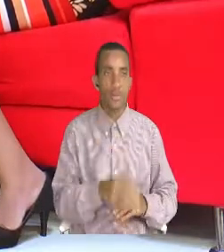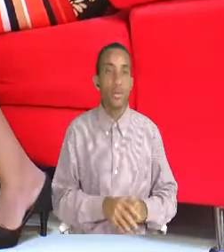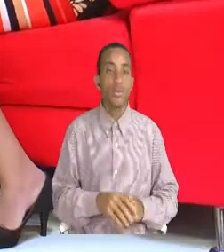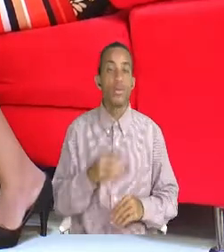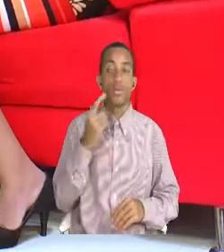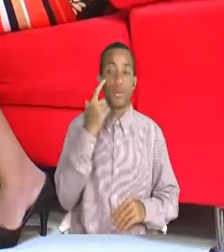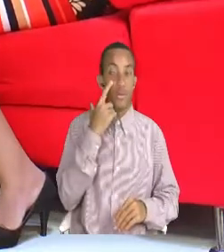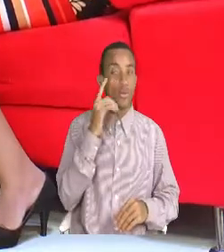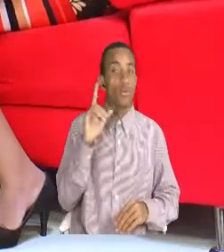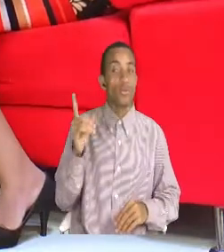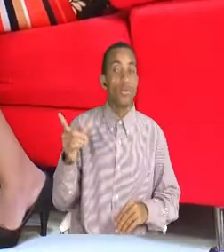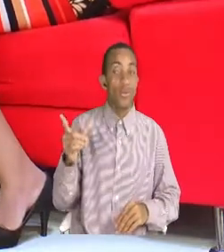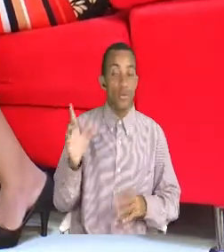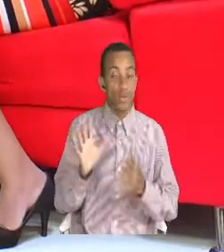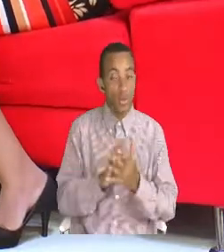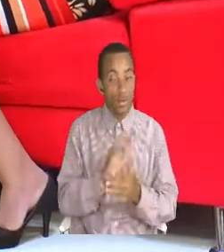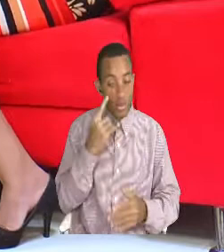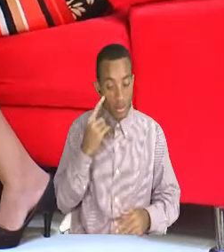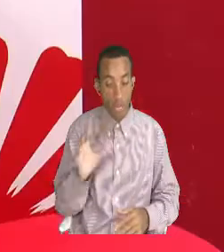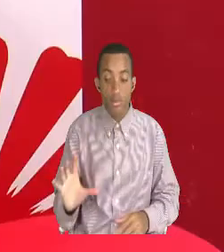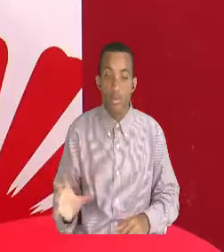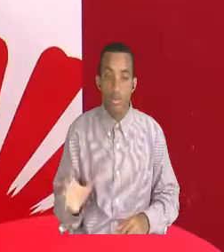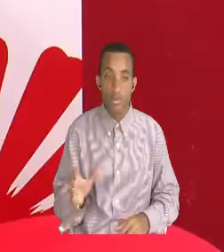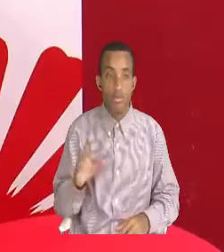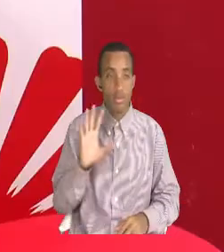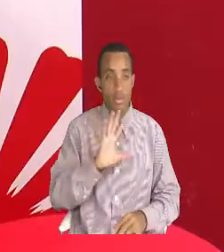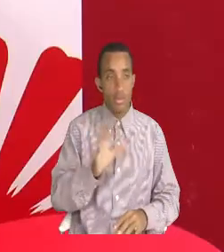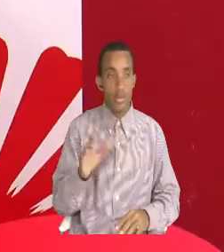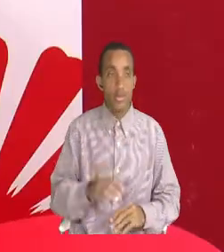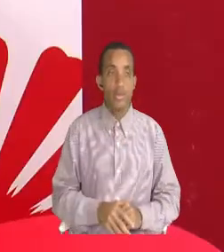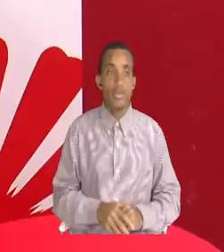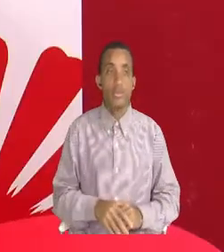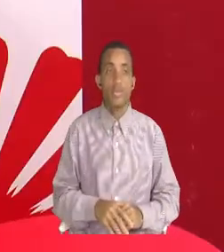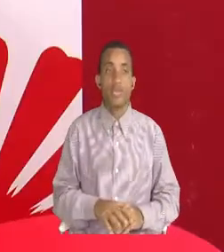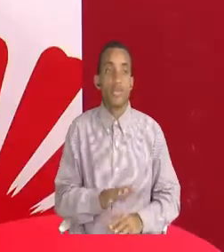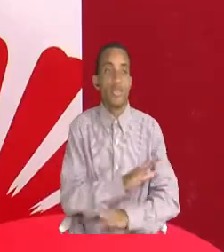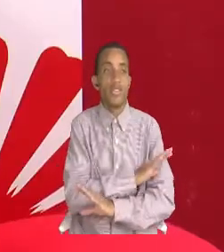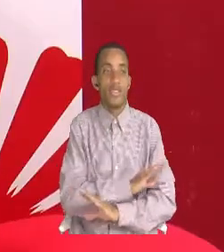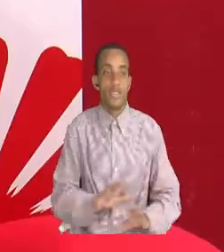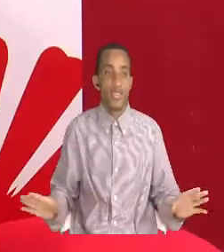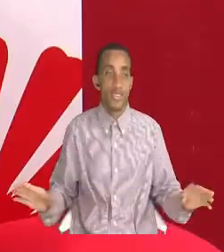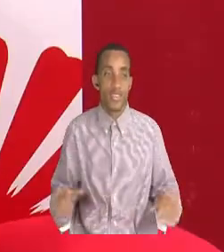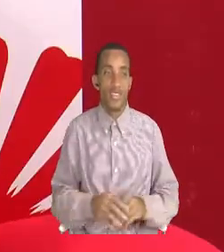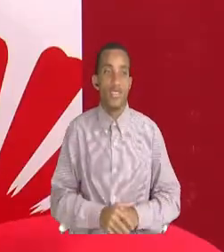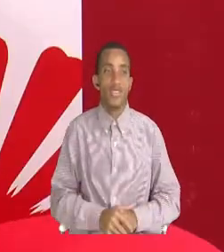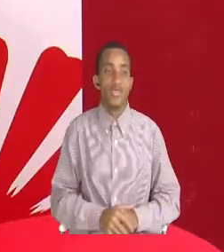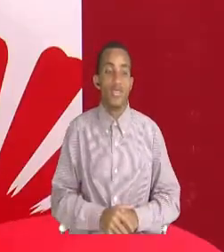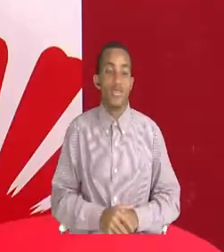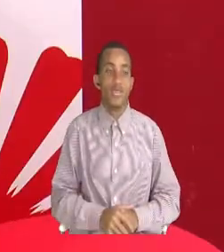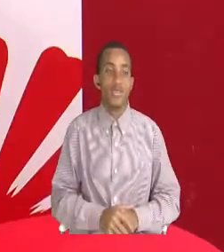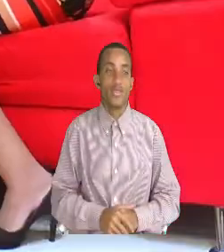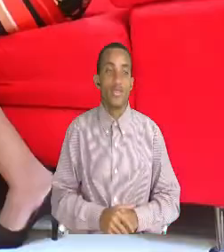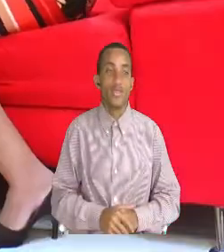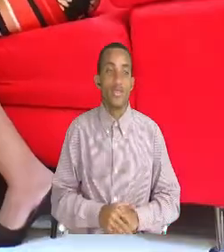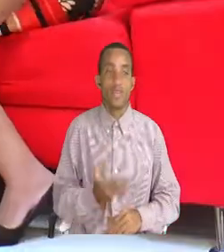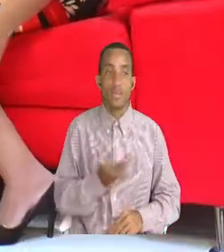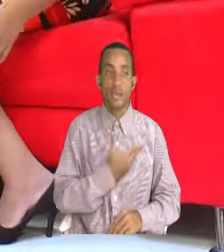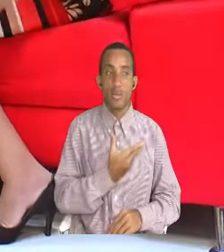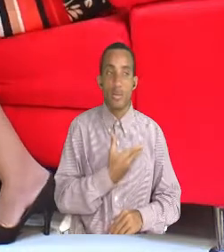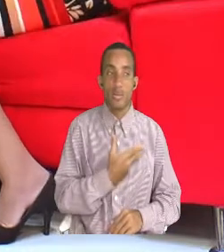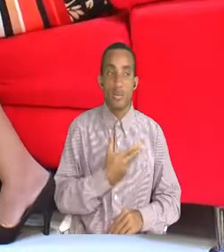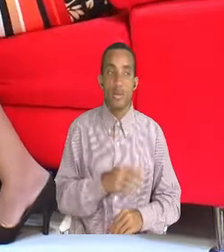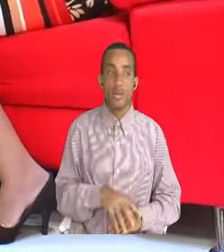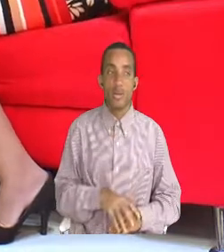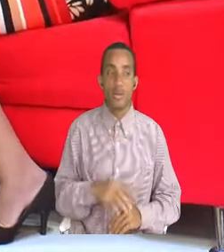salir con un regalo de esos, porque aquí vengo y lo estivo para que digan, mire, no cojan ejemplo. Bueno, yo no soy mamá, pero